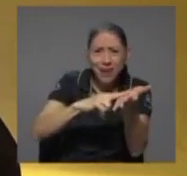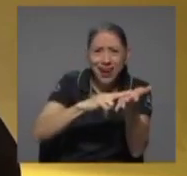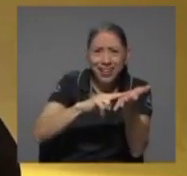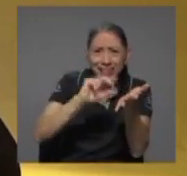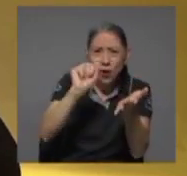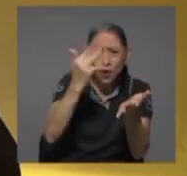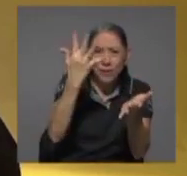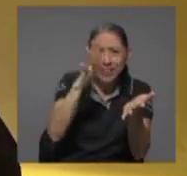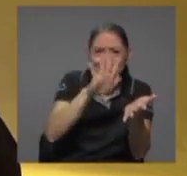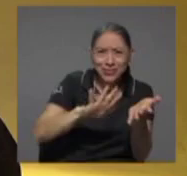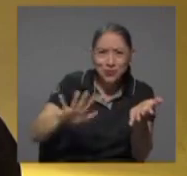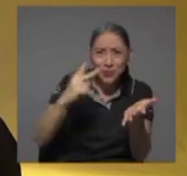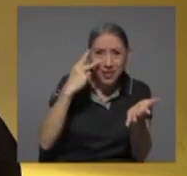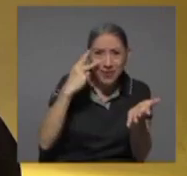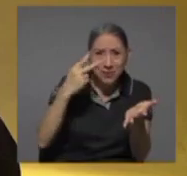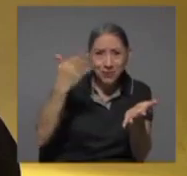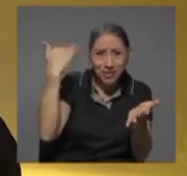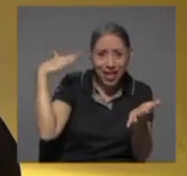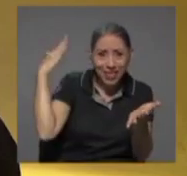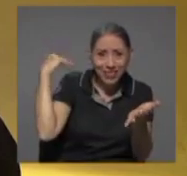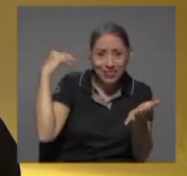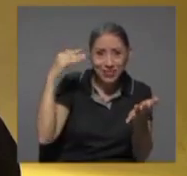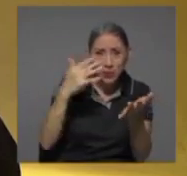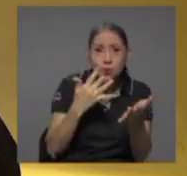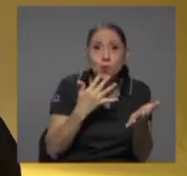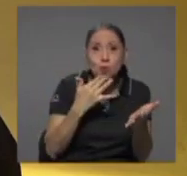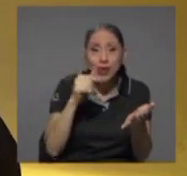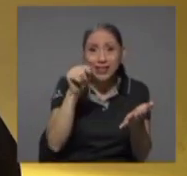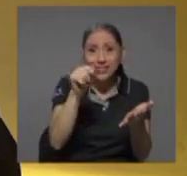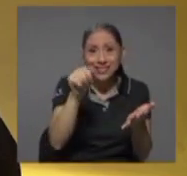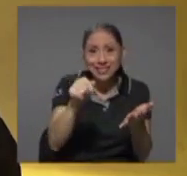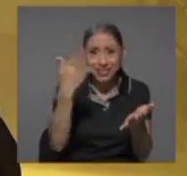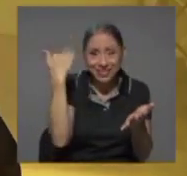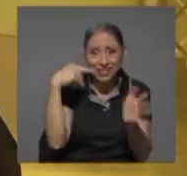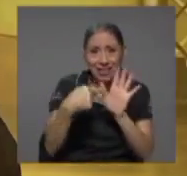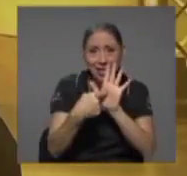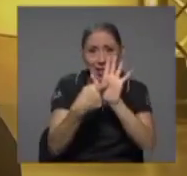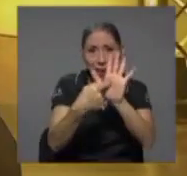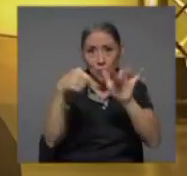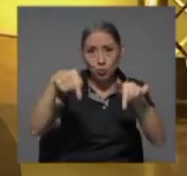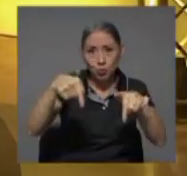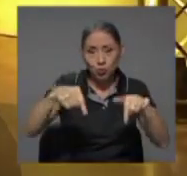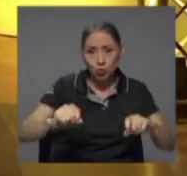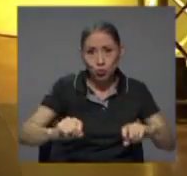el segmento previo doña Yulisa,